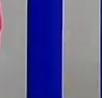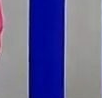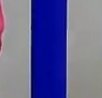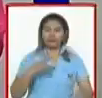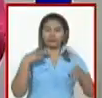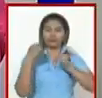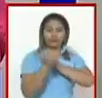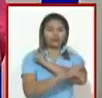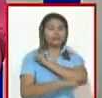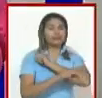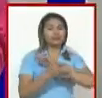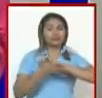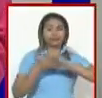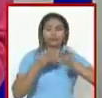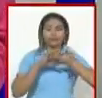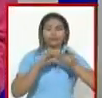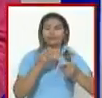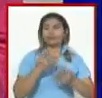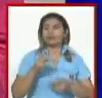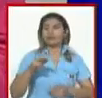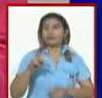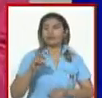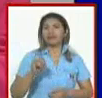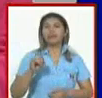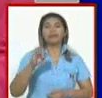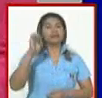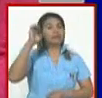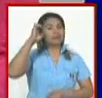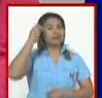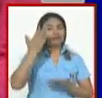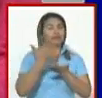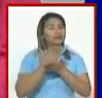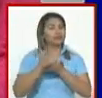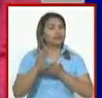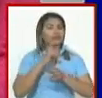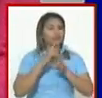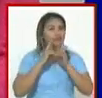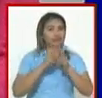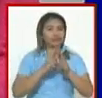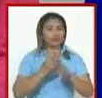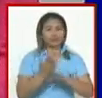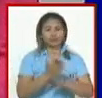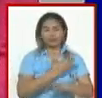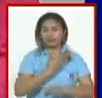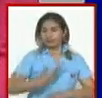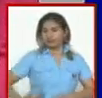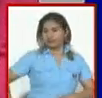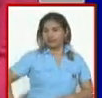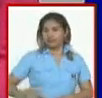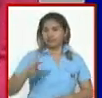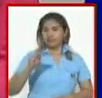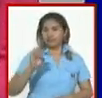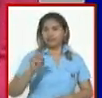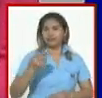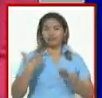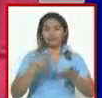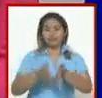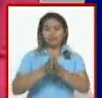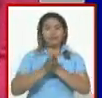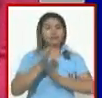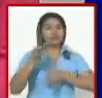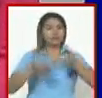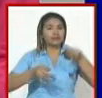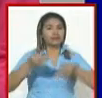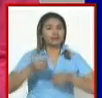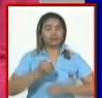en noticias nacionales le contábamos que la procuraduría del estado rechaza le responde al ex presidente carlos mesa rechazando los pedidos de